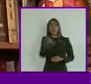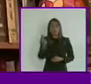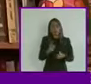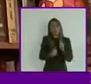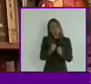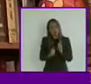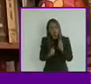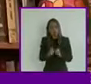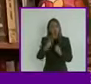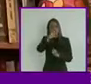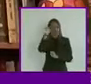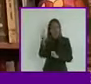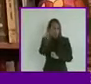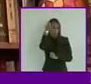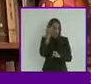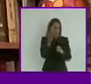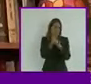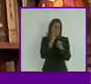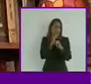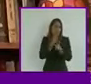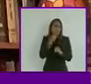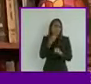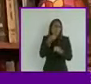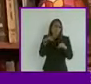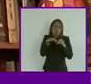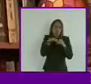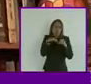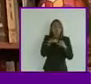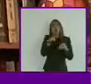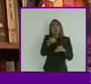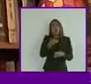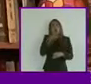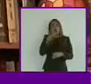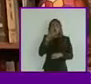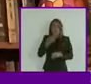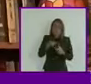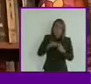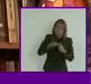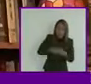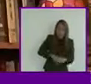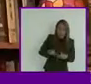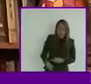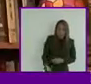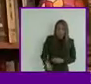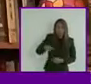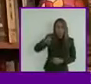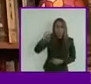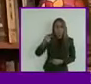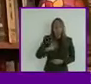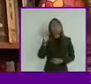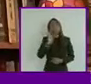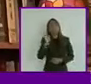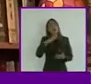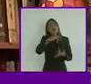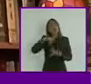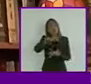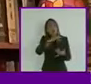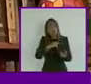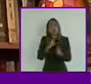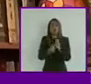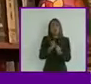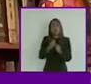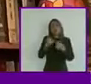dispositivos tecnológicos del Internet ocurre a más temprana edad. ¿De qué manera consideran las redes sociales, los videojuegos, el contenido en Internet y